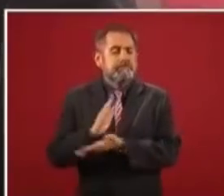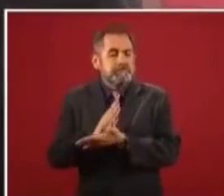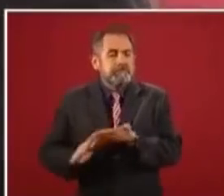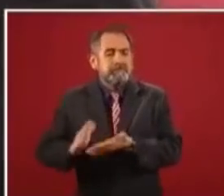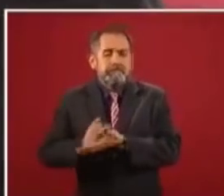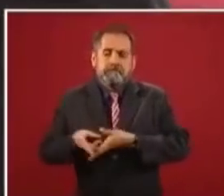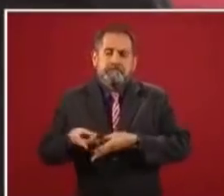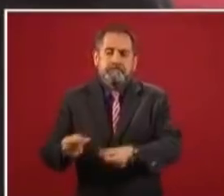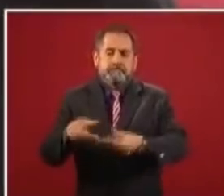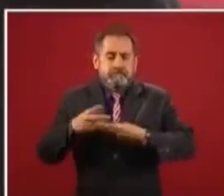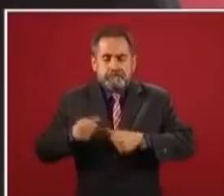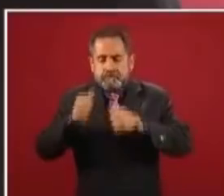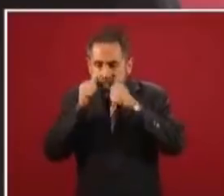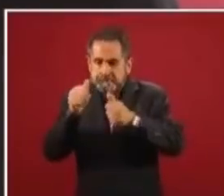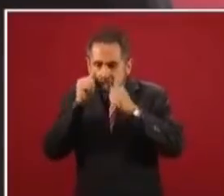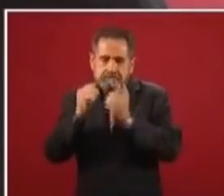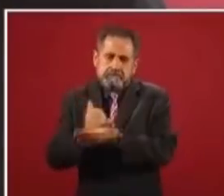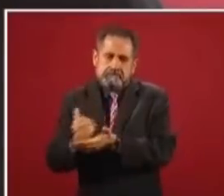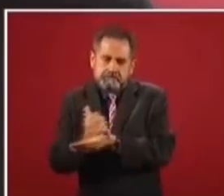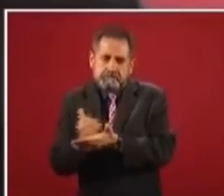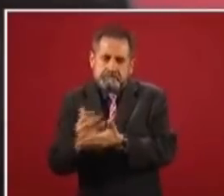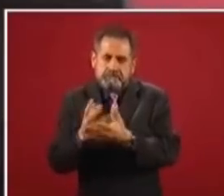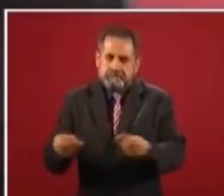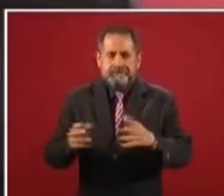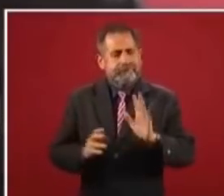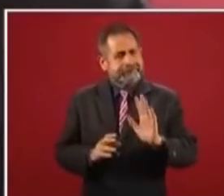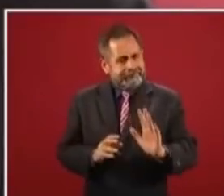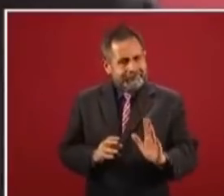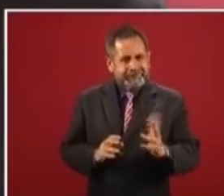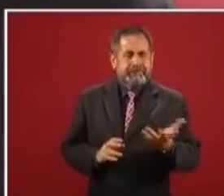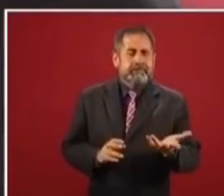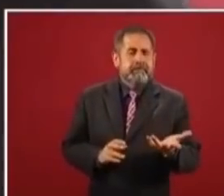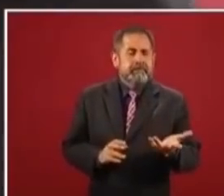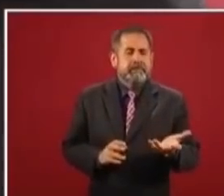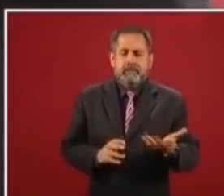empresas que producen los medicamentos,